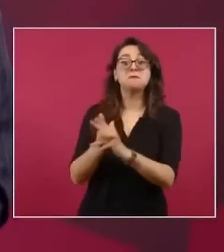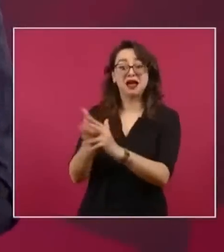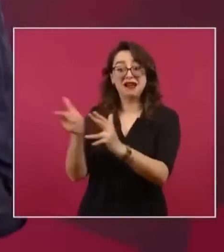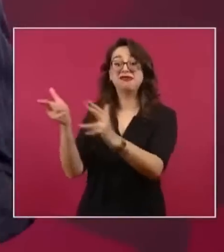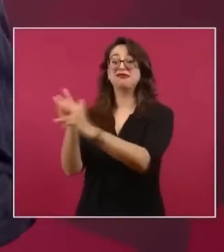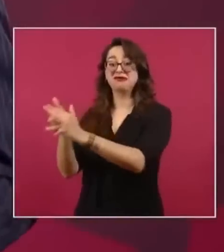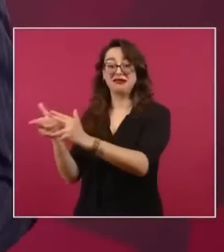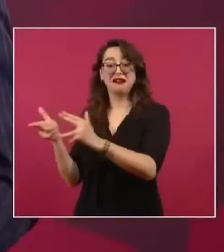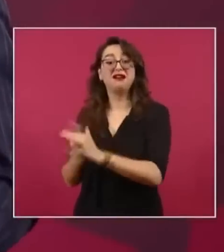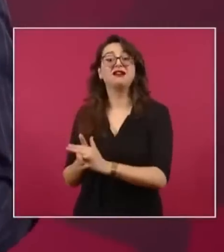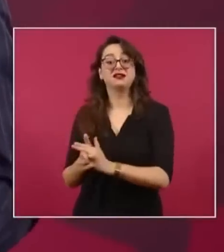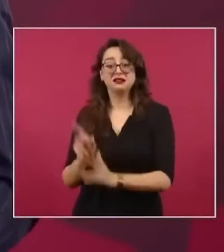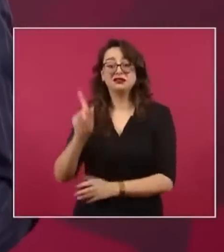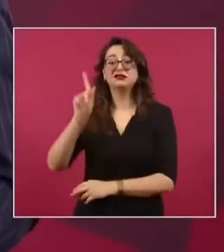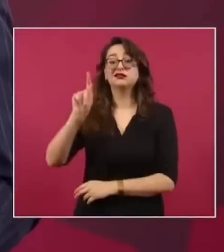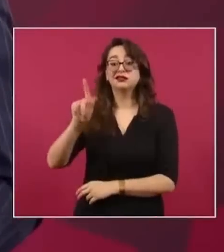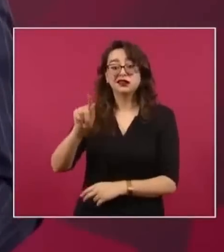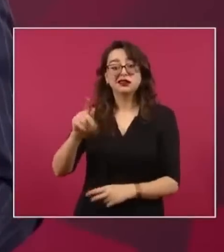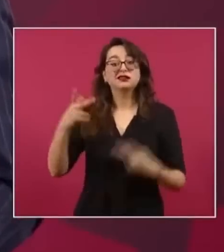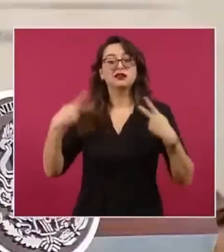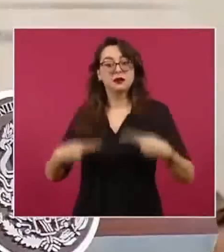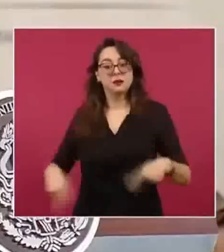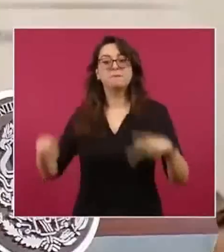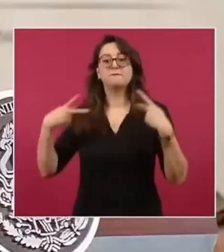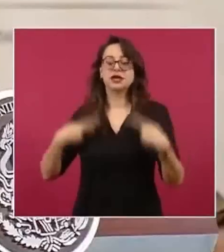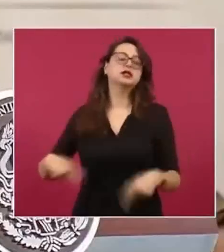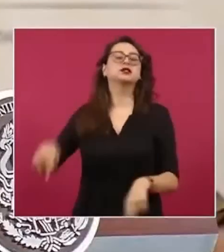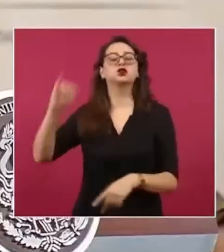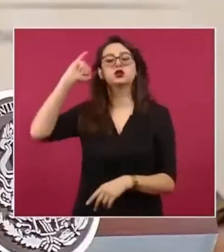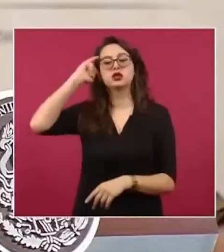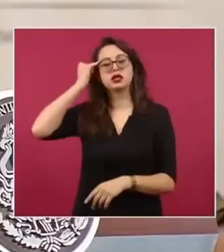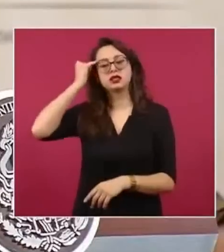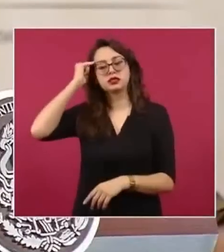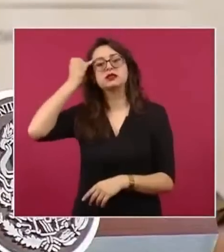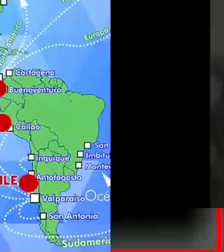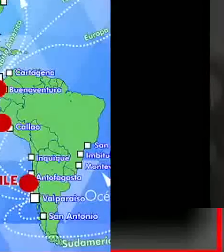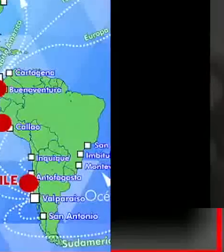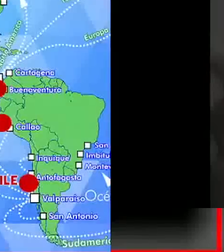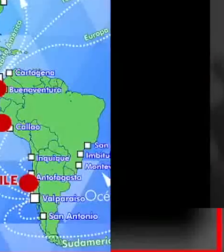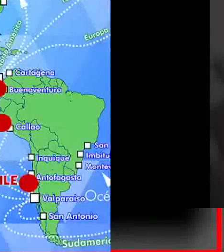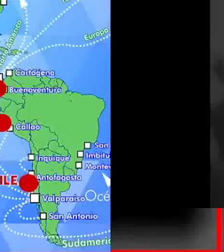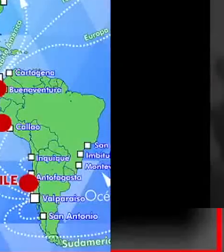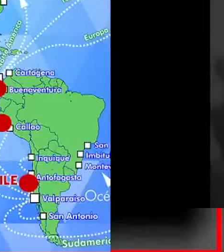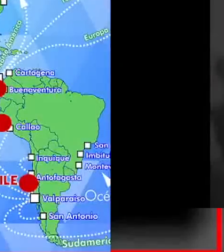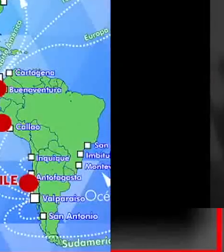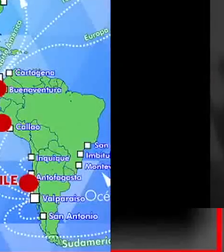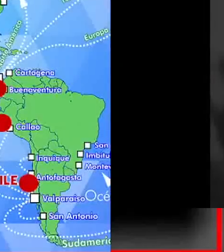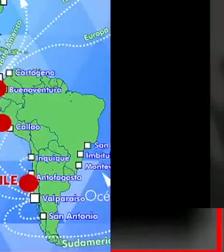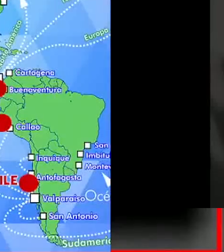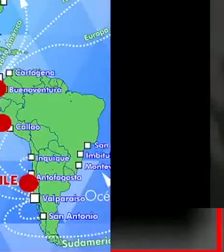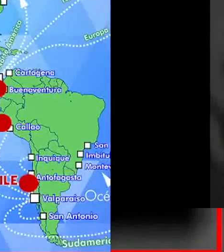la mayoría, por defender los derechos de los ciudadanos.